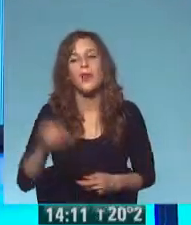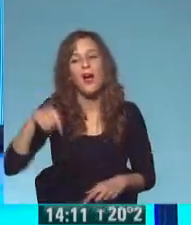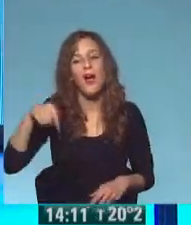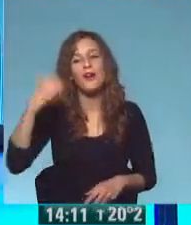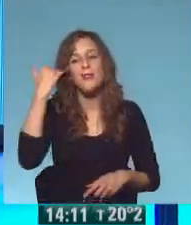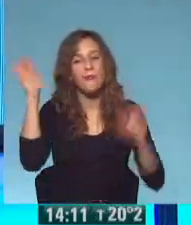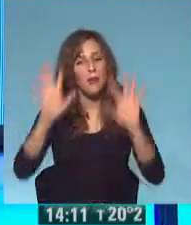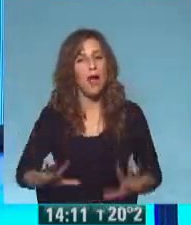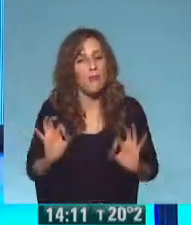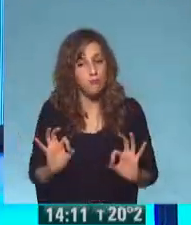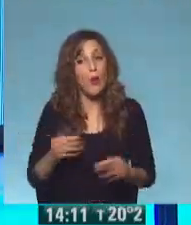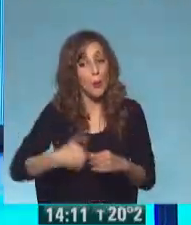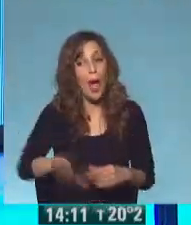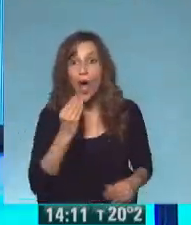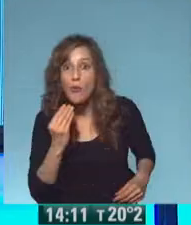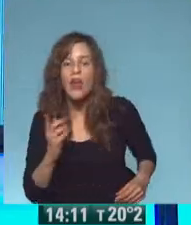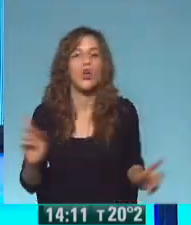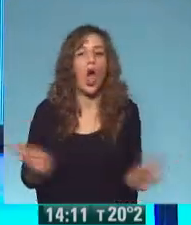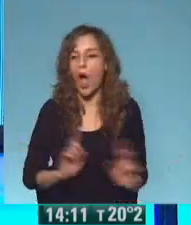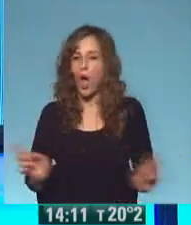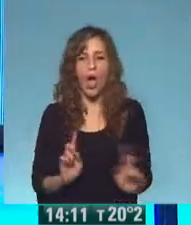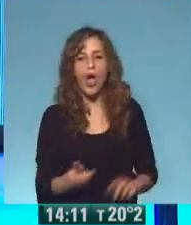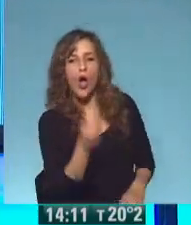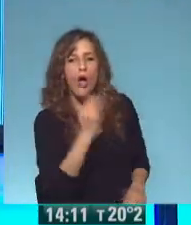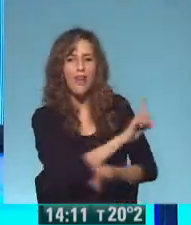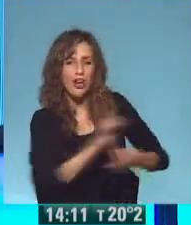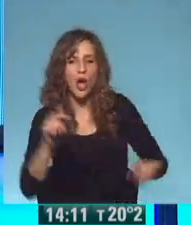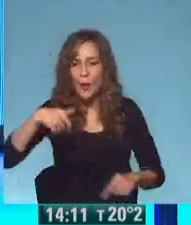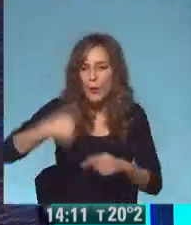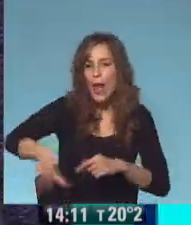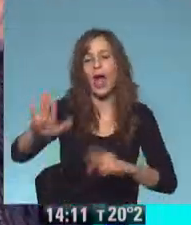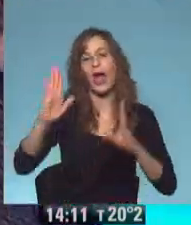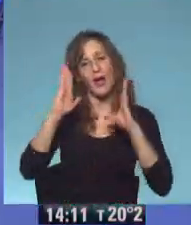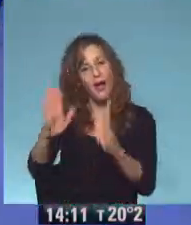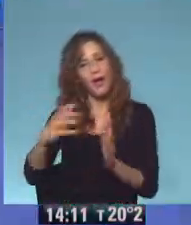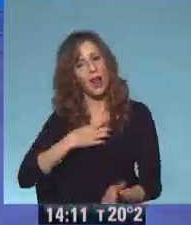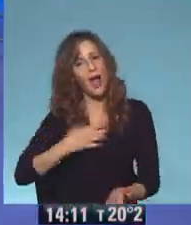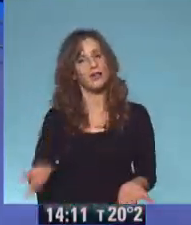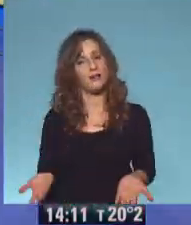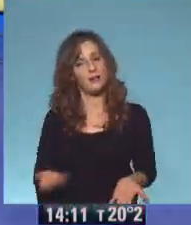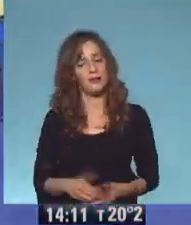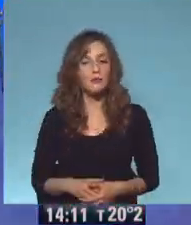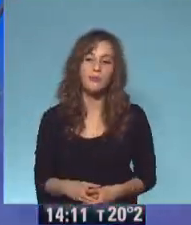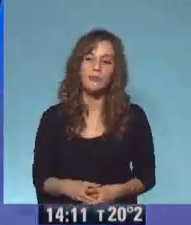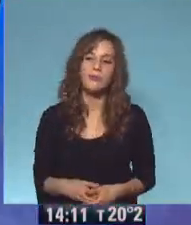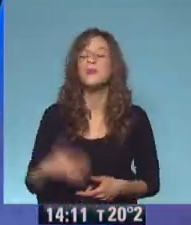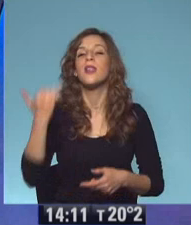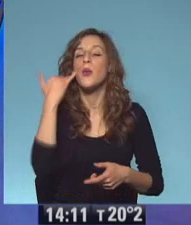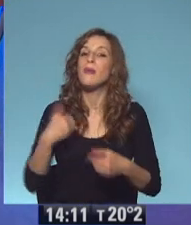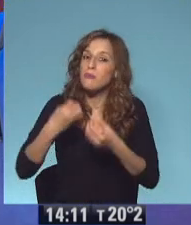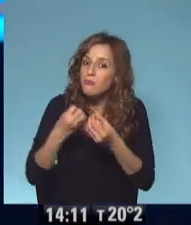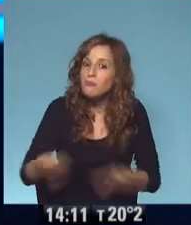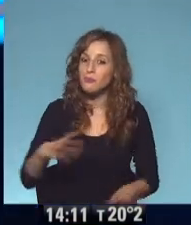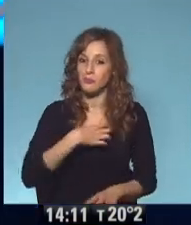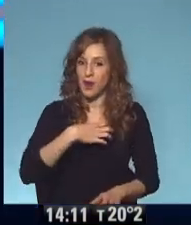el picnic! ¡No! ¡Vamos a seguir con la clase! ¡Eso! ¡A empezar! ¡Vamos a empezar la clase! ¡Venimos! Vamos a empezar. Y